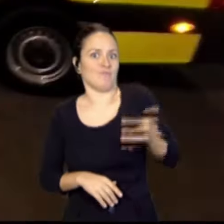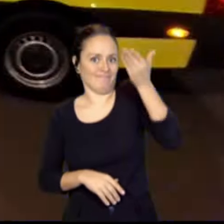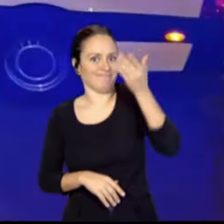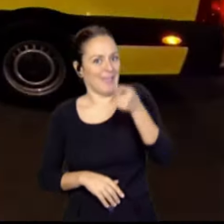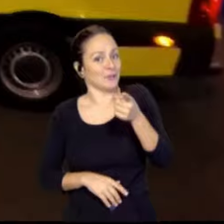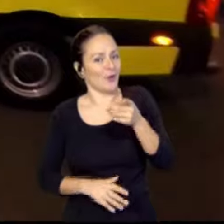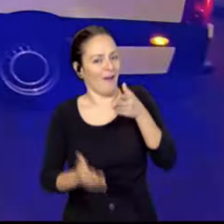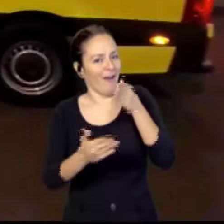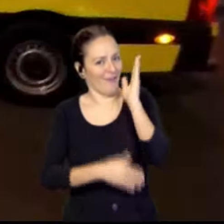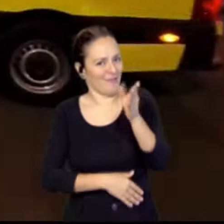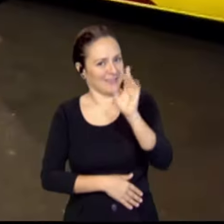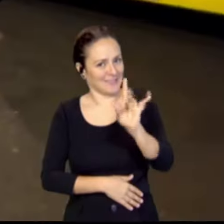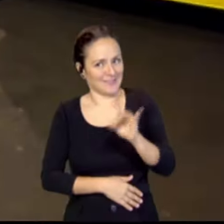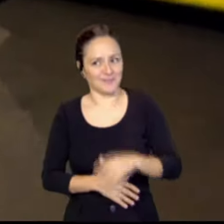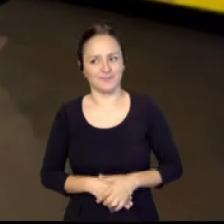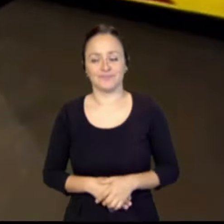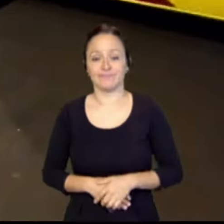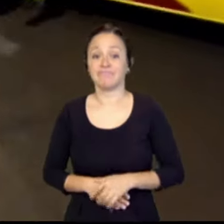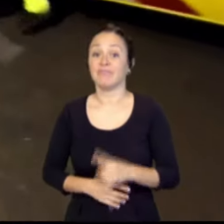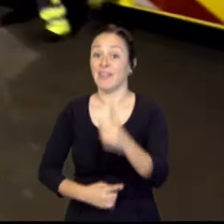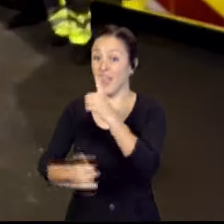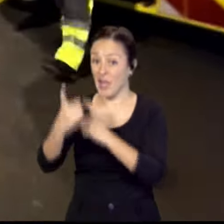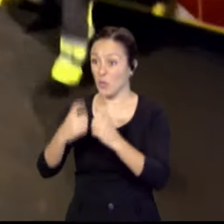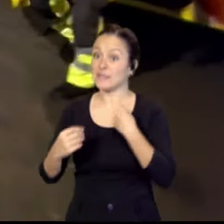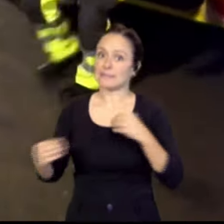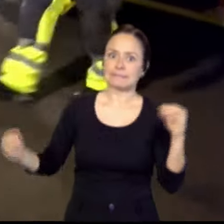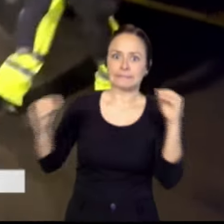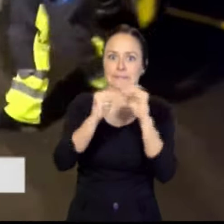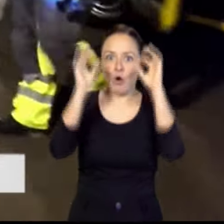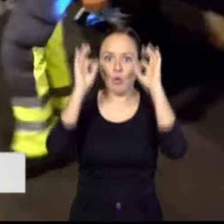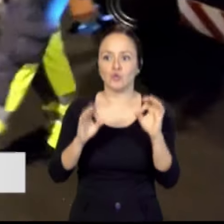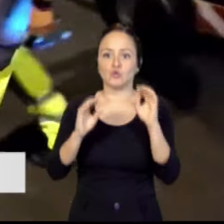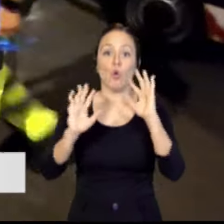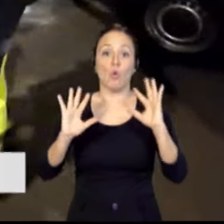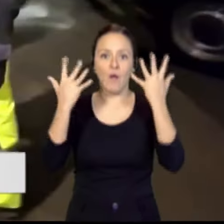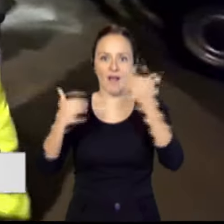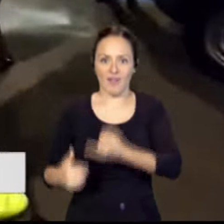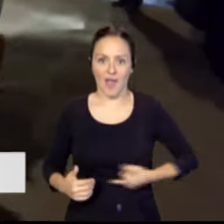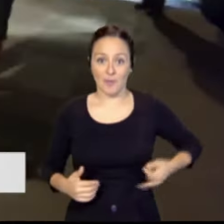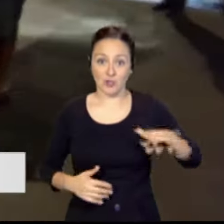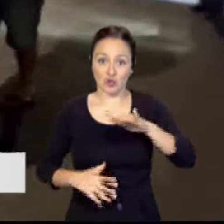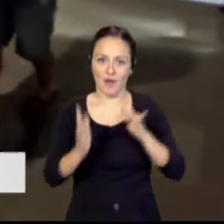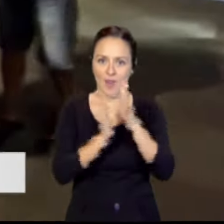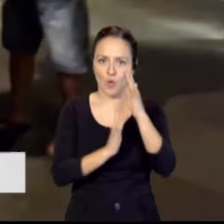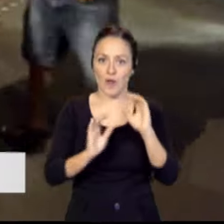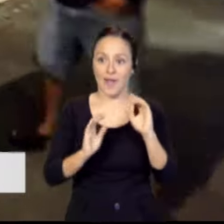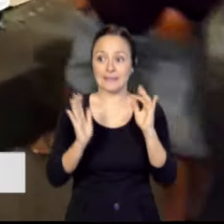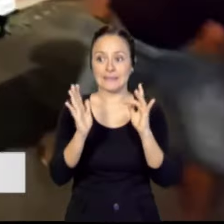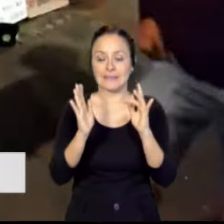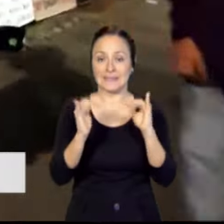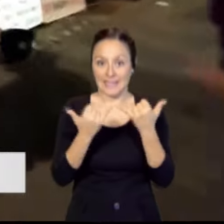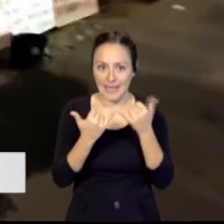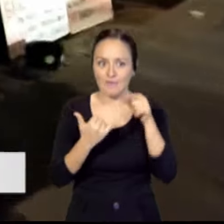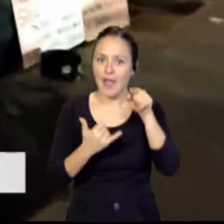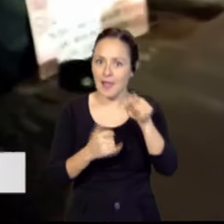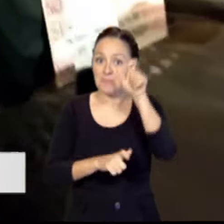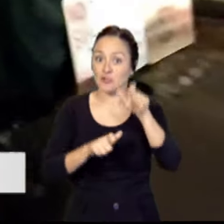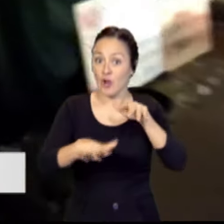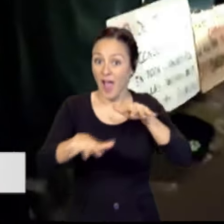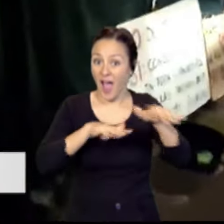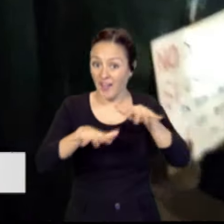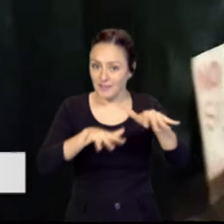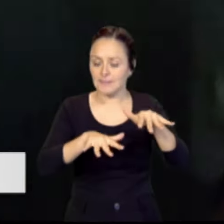precio y coincide esta encuesta con una huelga de hambre en curso en la laguna en tenerife que comienza a resentir la salud de los activistas